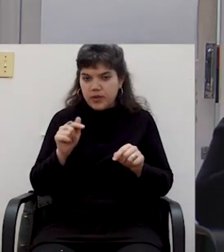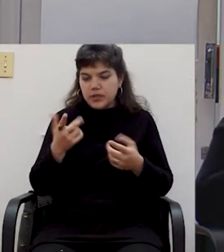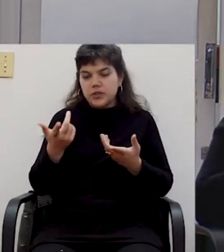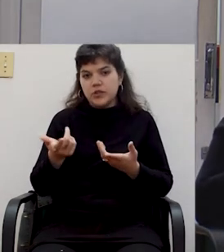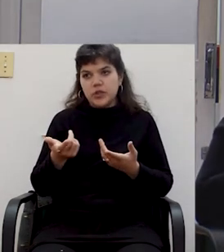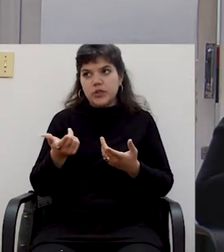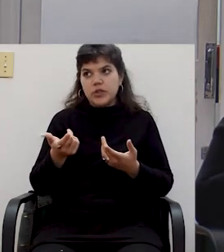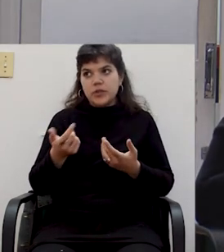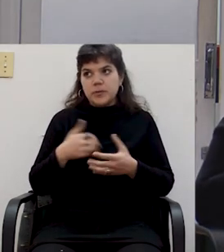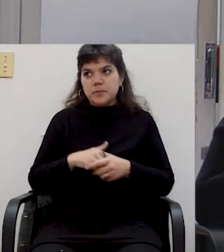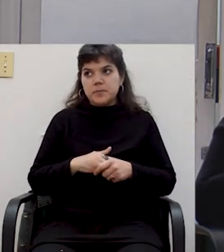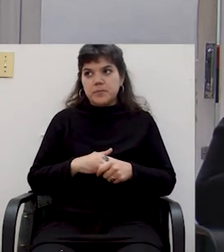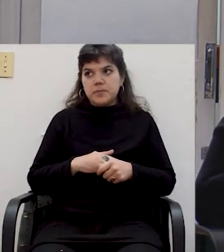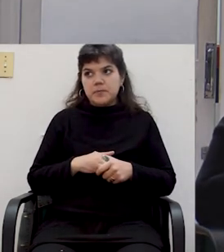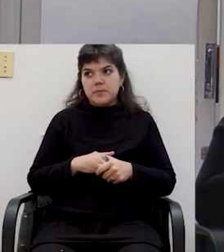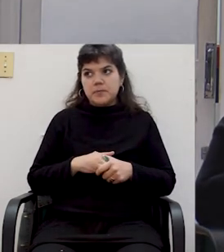que,